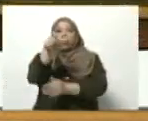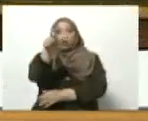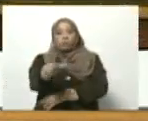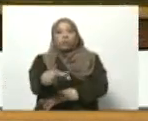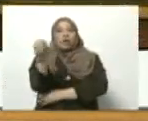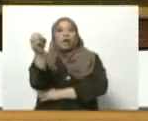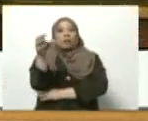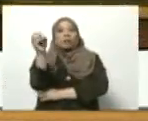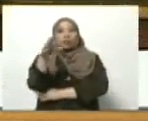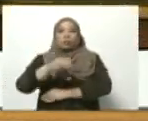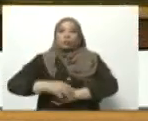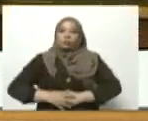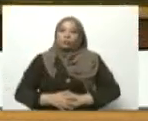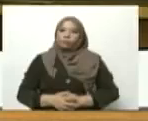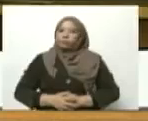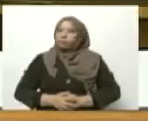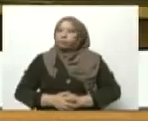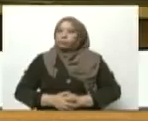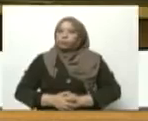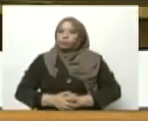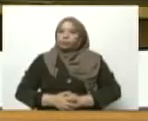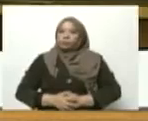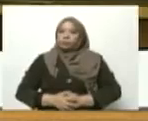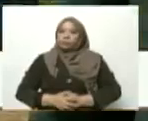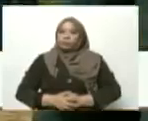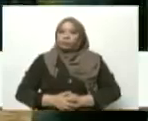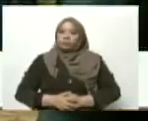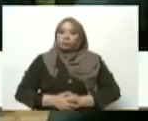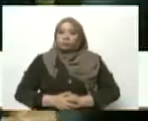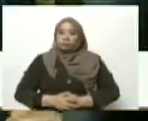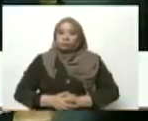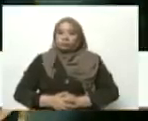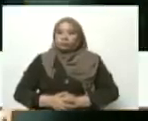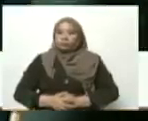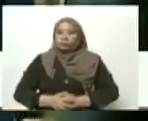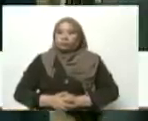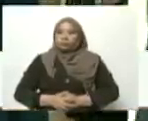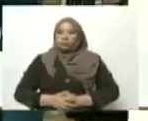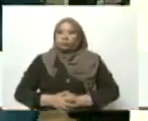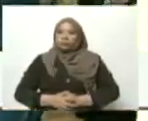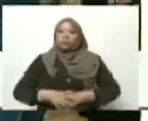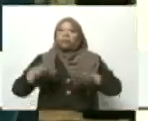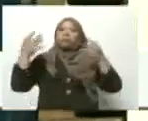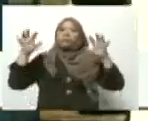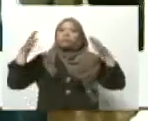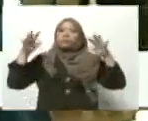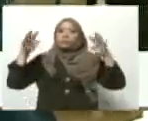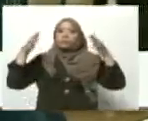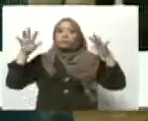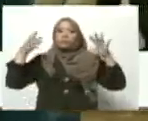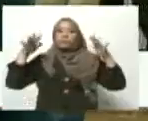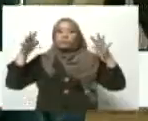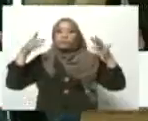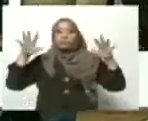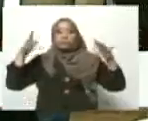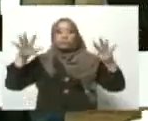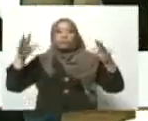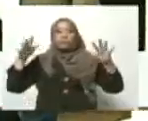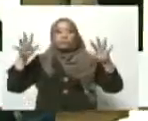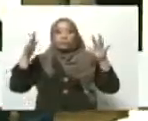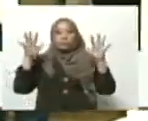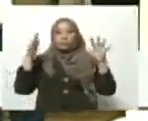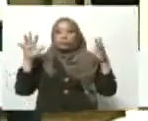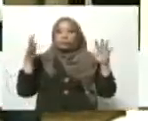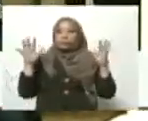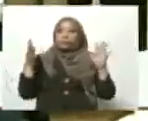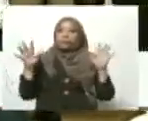sesiones. Embajador representante permanente de la República Bolivariana de Venezuela ante la Organización de las